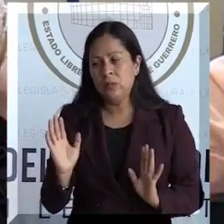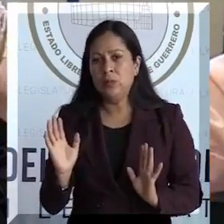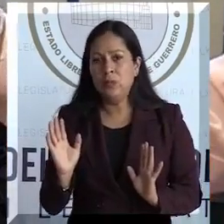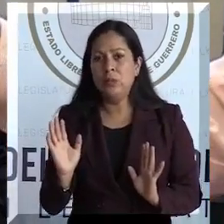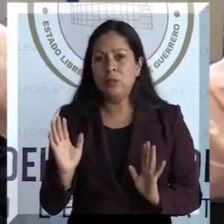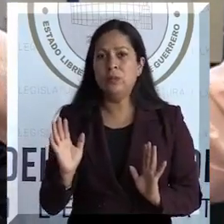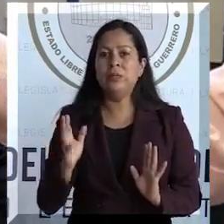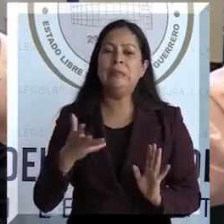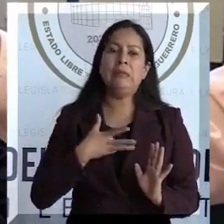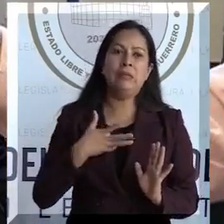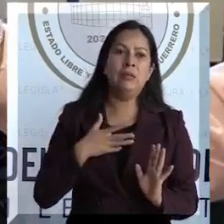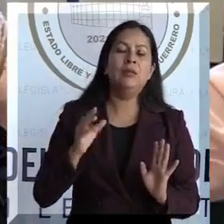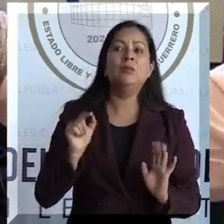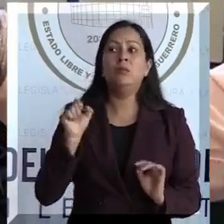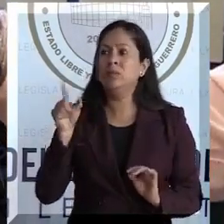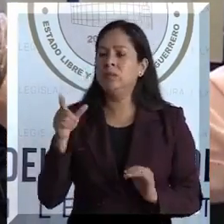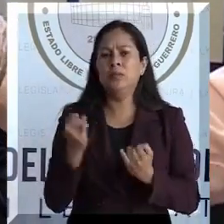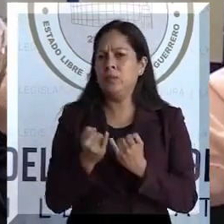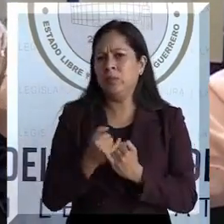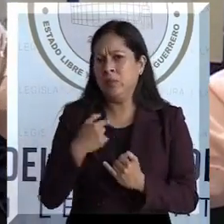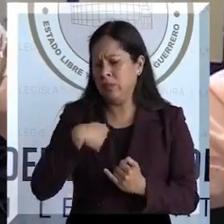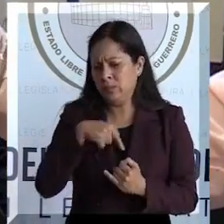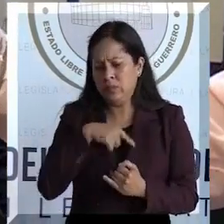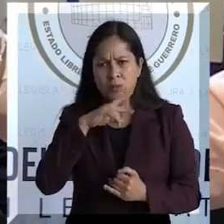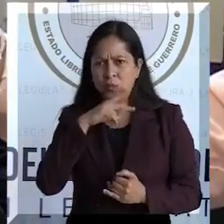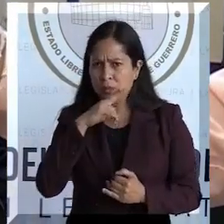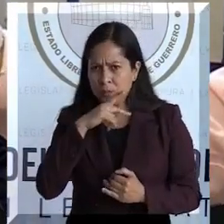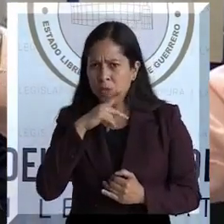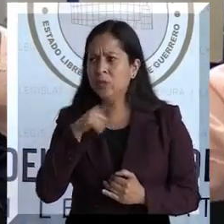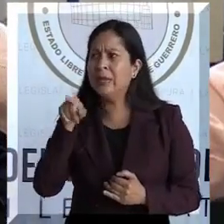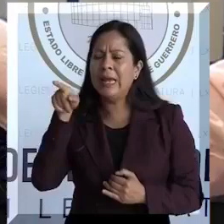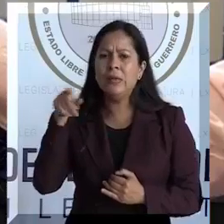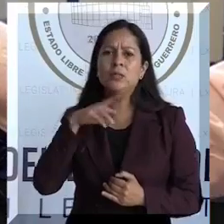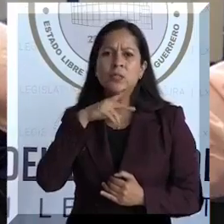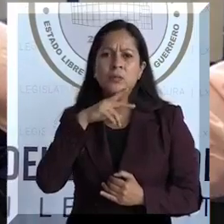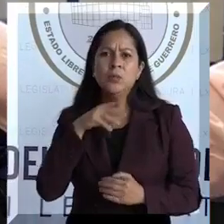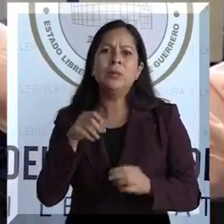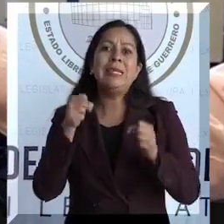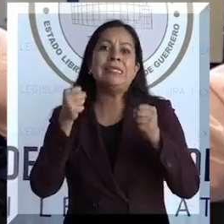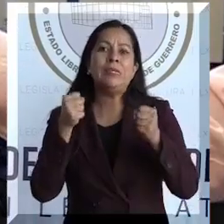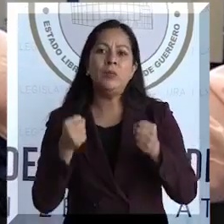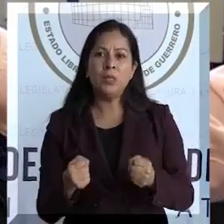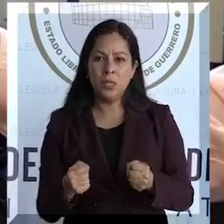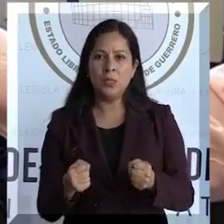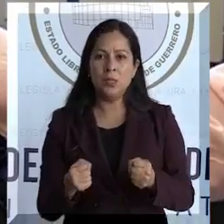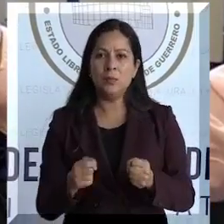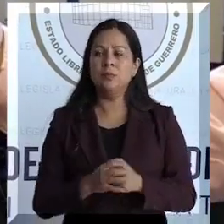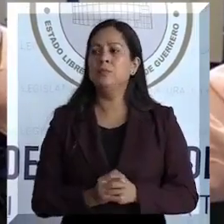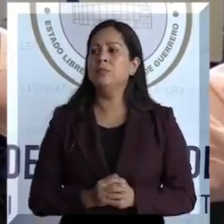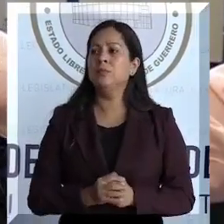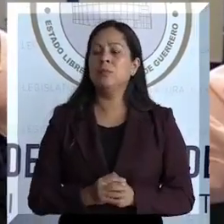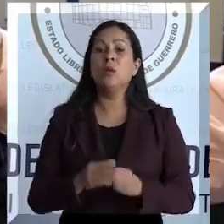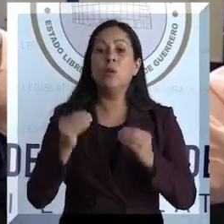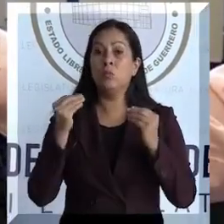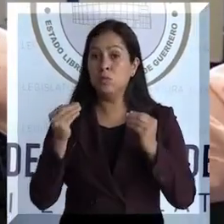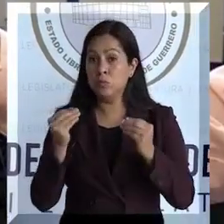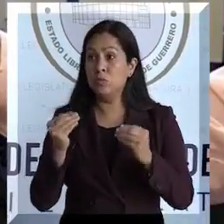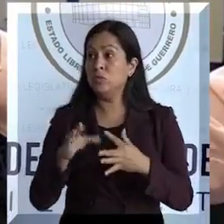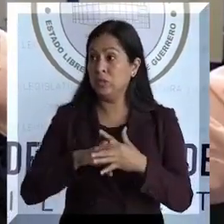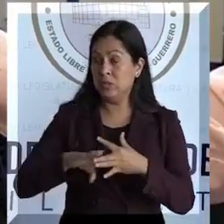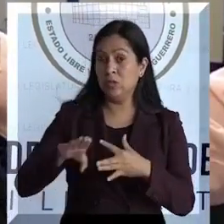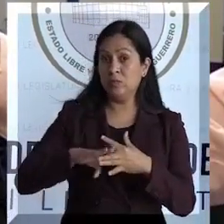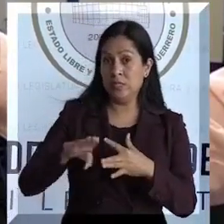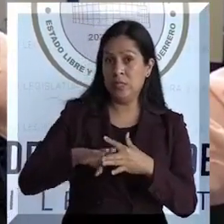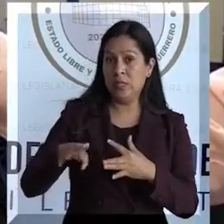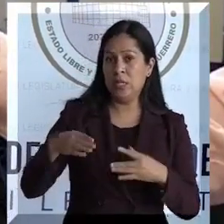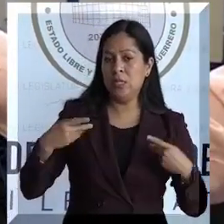hemos vivido y con ellos, es a ellos les preocupa mucho la seguridad, ¿no? Muchos de los migrantes